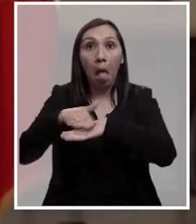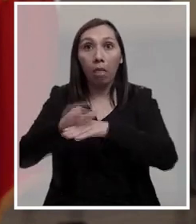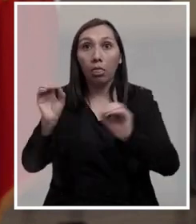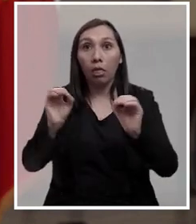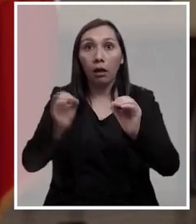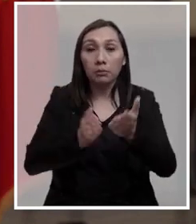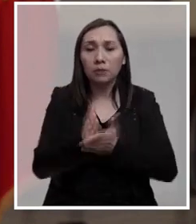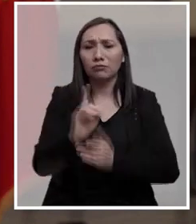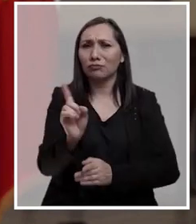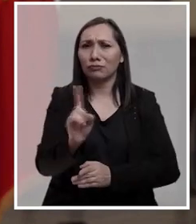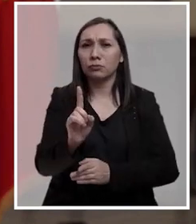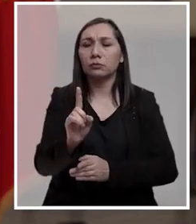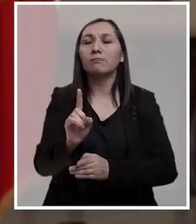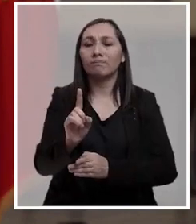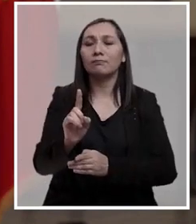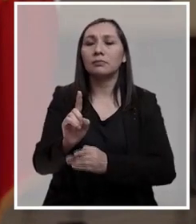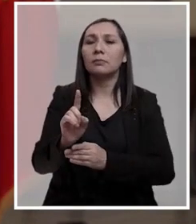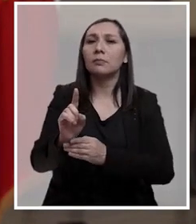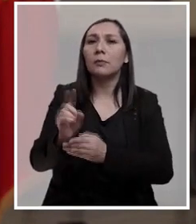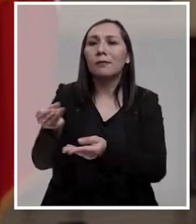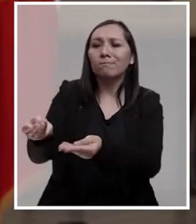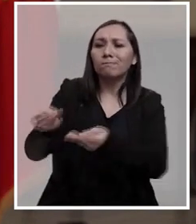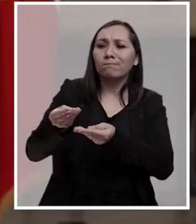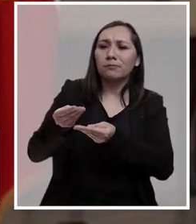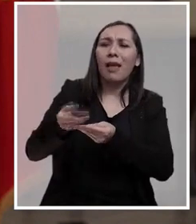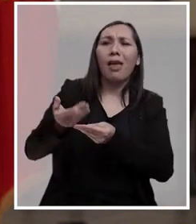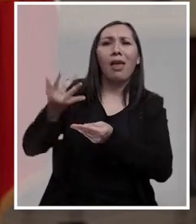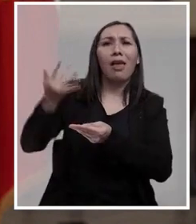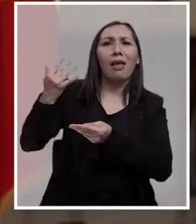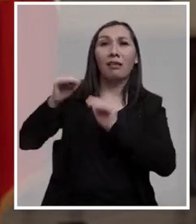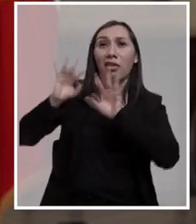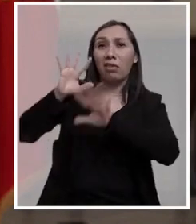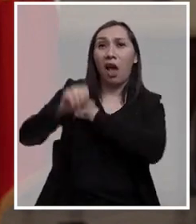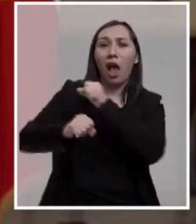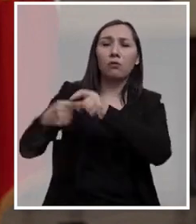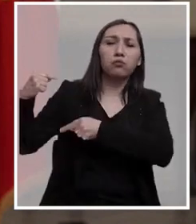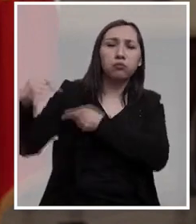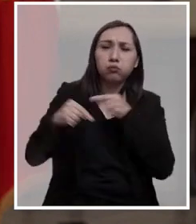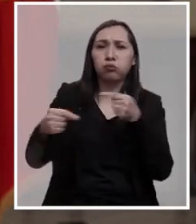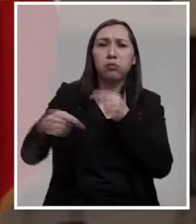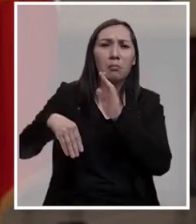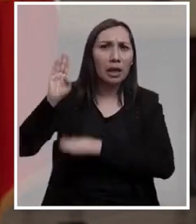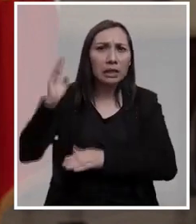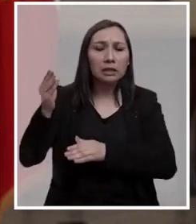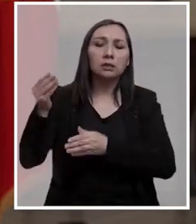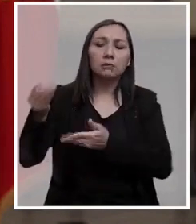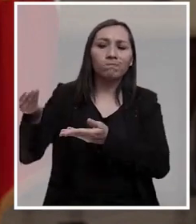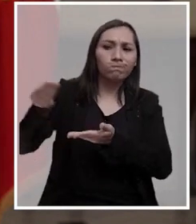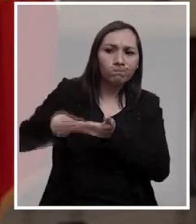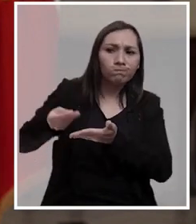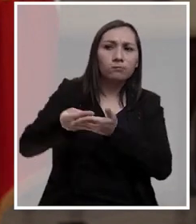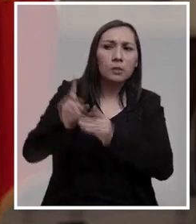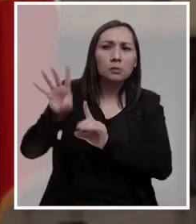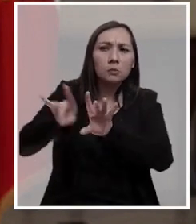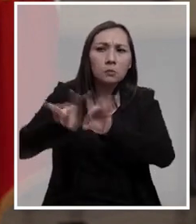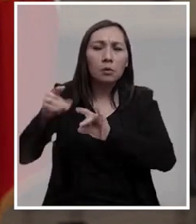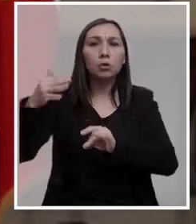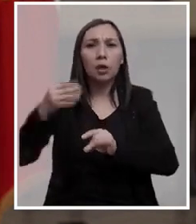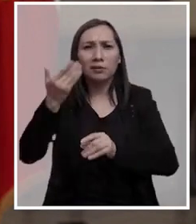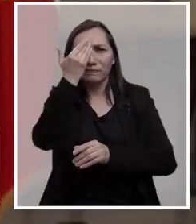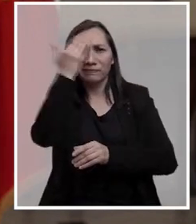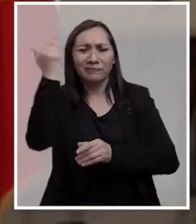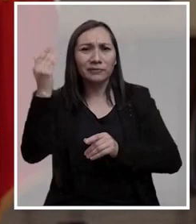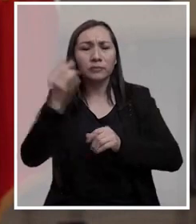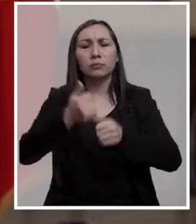cero recogemos el saber acumulado de más de una década de debate Además del aporte importantísimo de